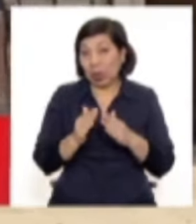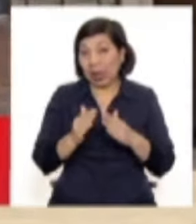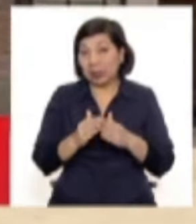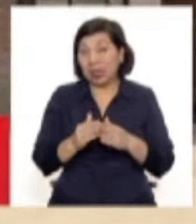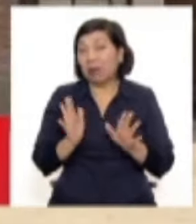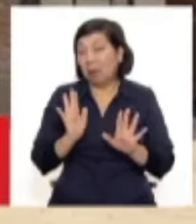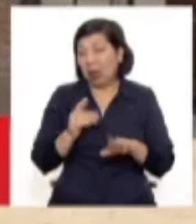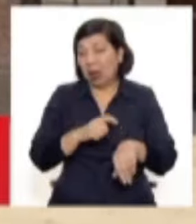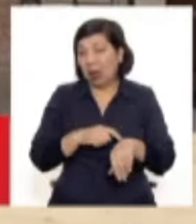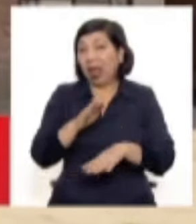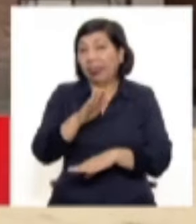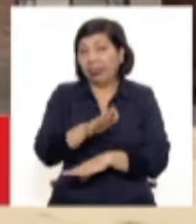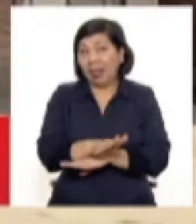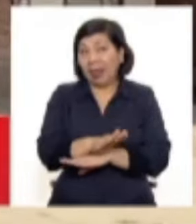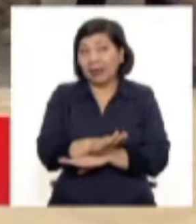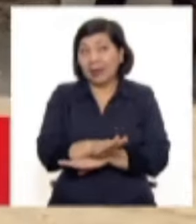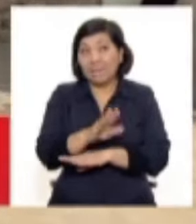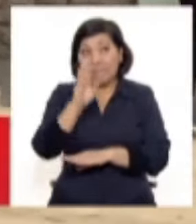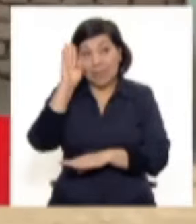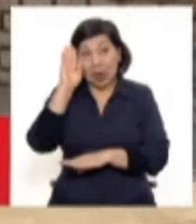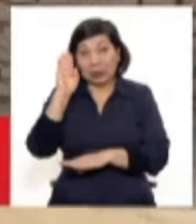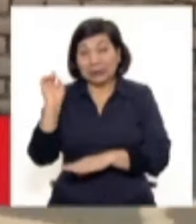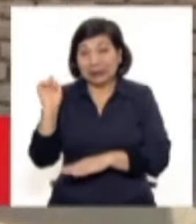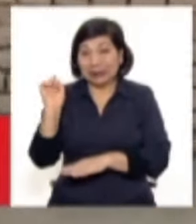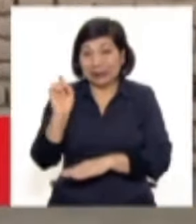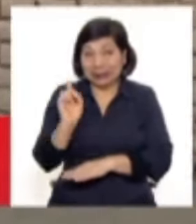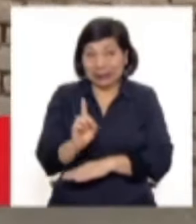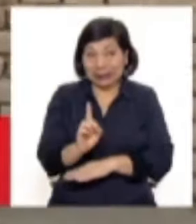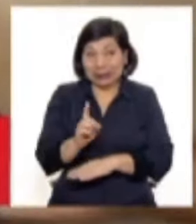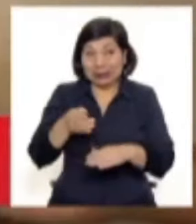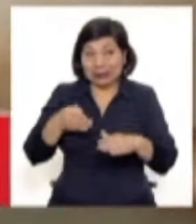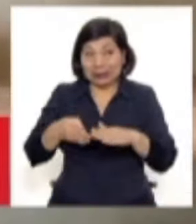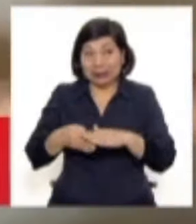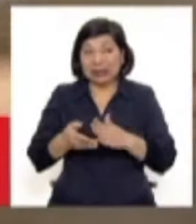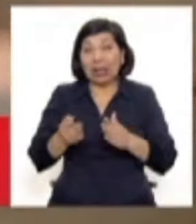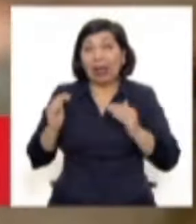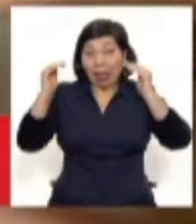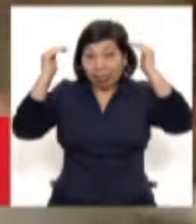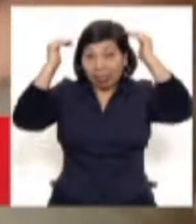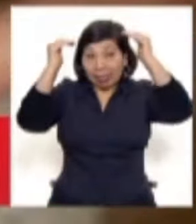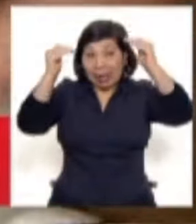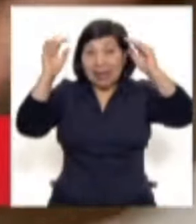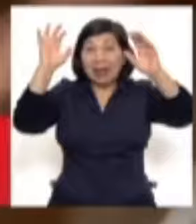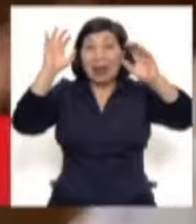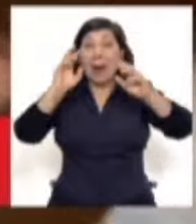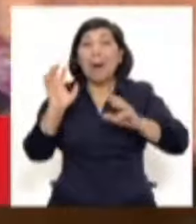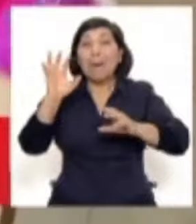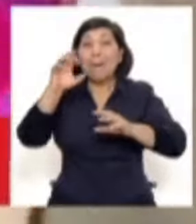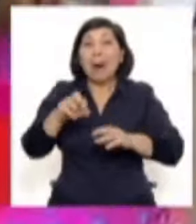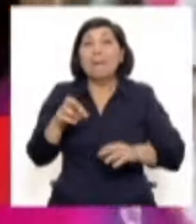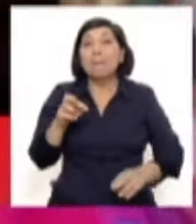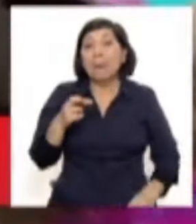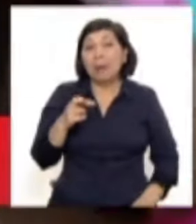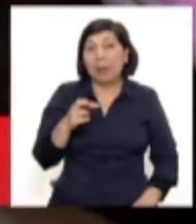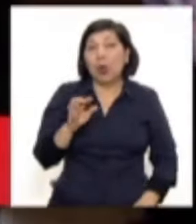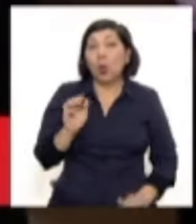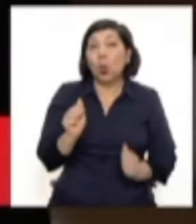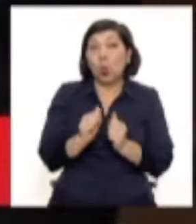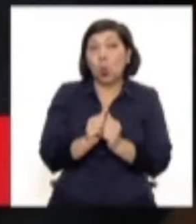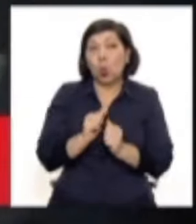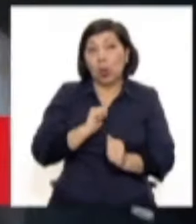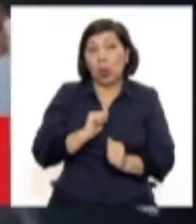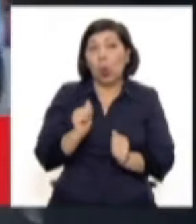Fue en horas de la tarde que los policías hicieron su aparición, ingresando por los techos y capturando a padre e